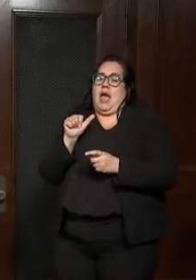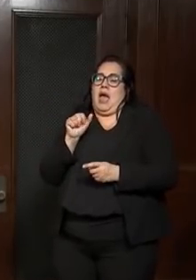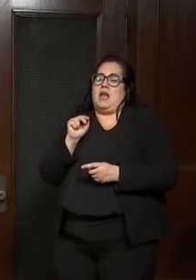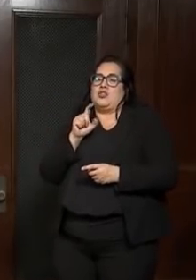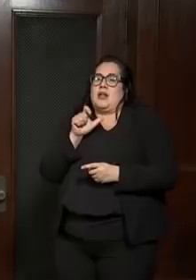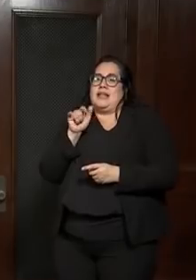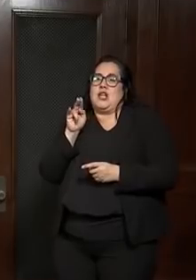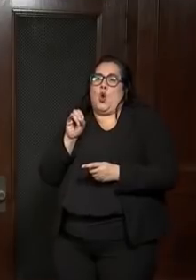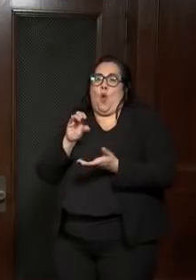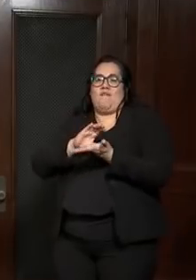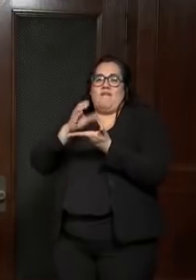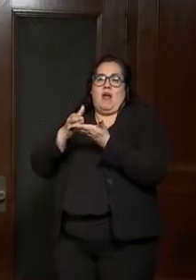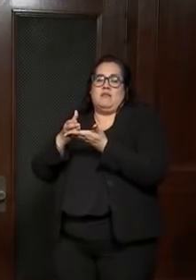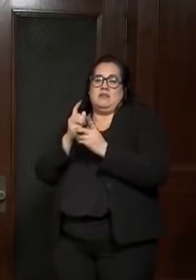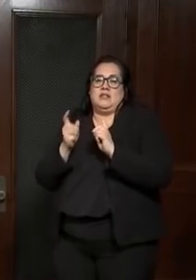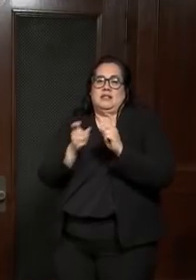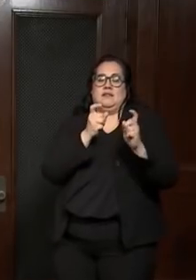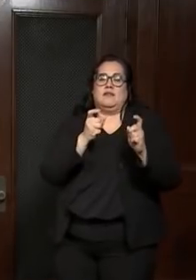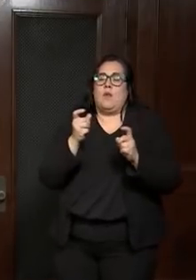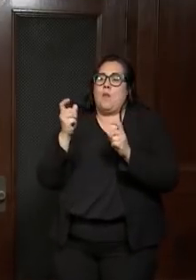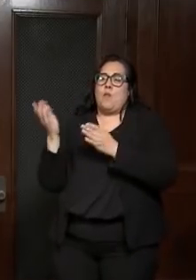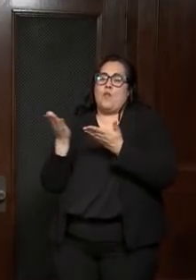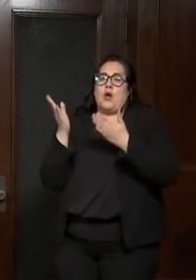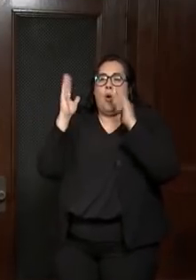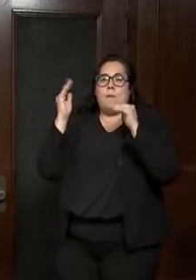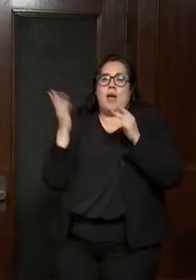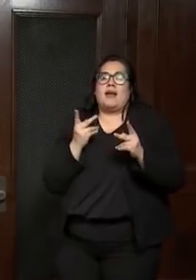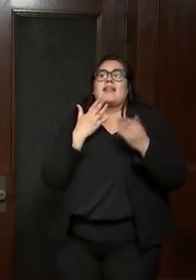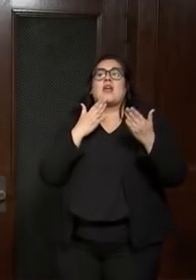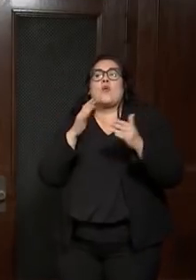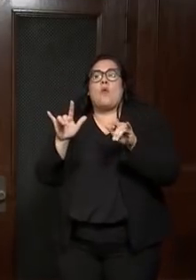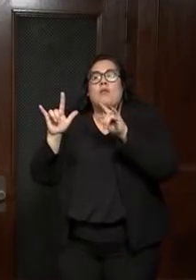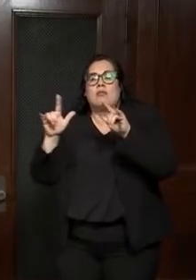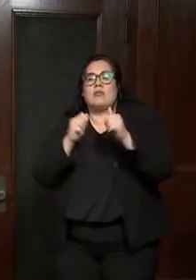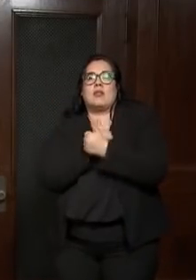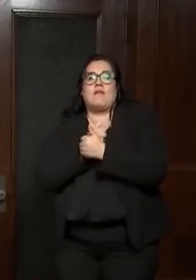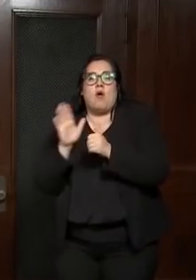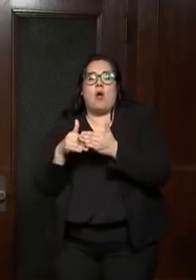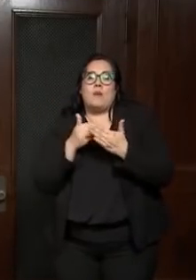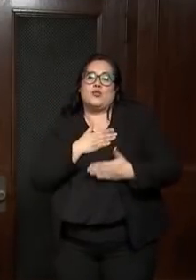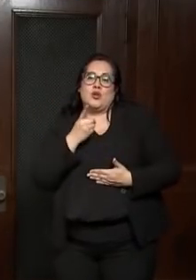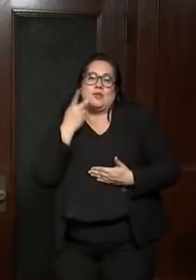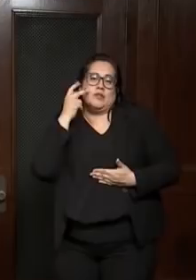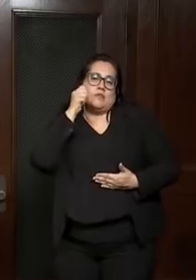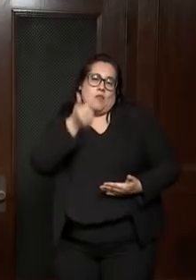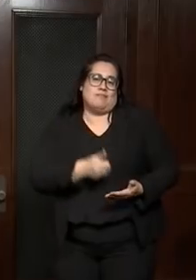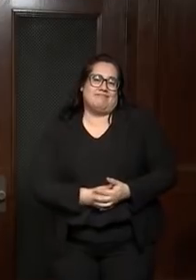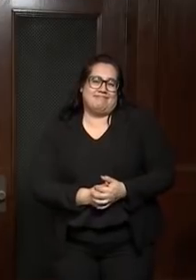breathe hope back into families this week. Thank you all. Love you all. I appreciate you. And I'll see you tomorrow.